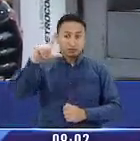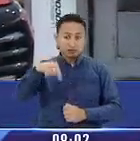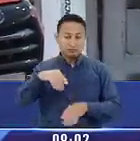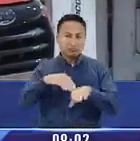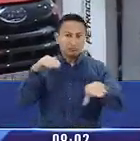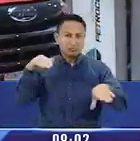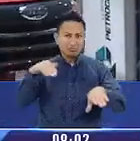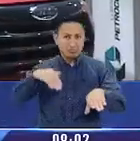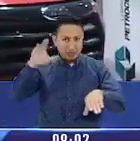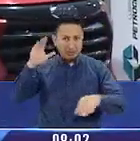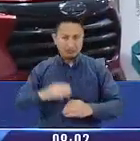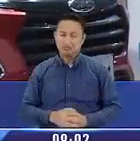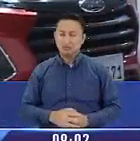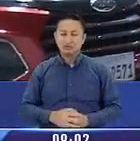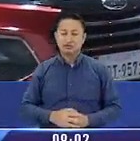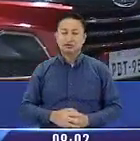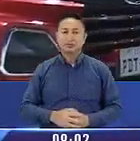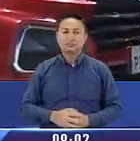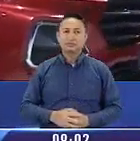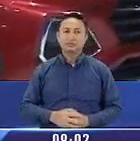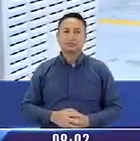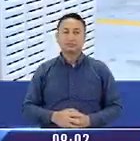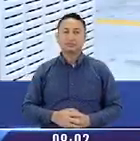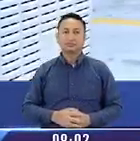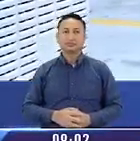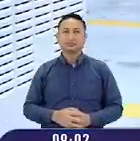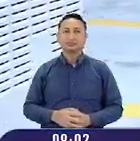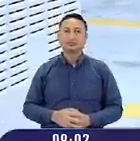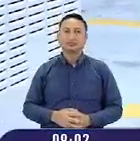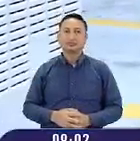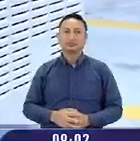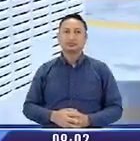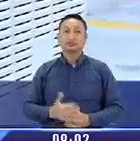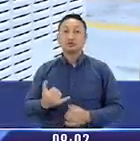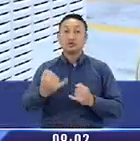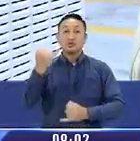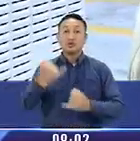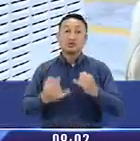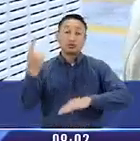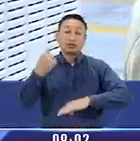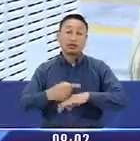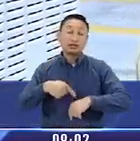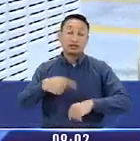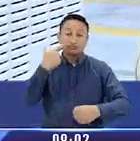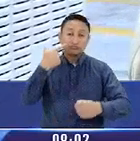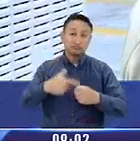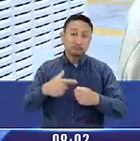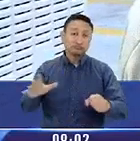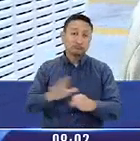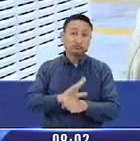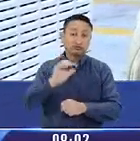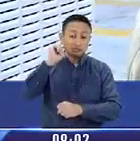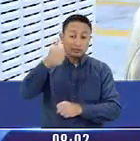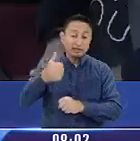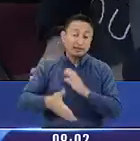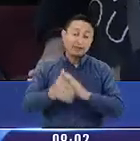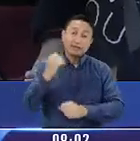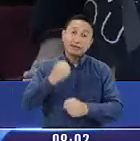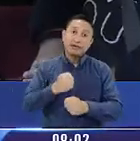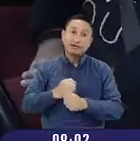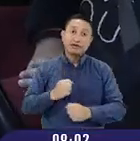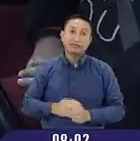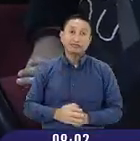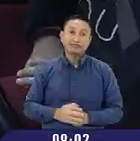por galón como ha sucedido en otras ocasiones sí por última vez cargando gasolina full para ma ir a elaborar